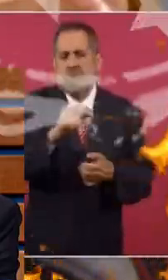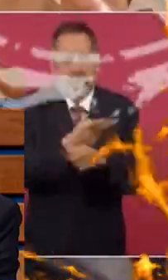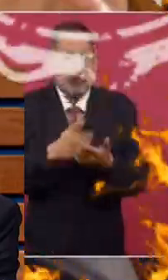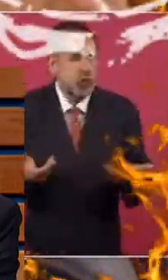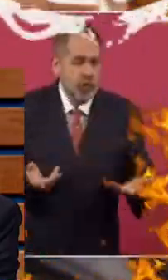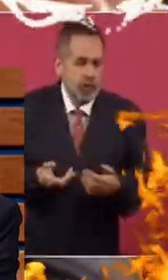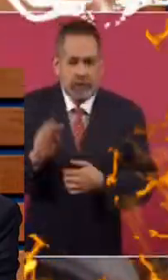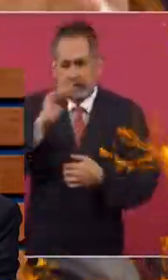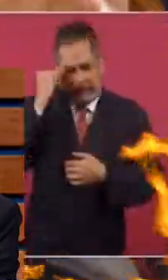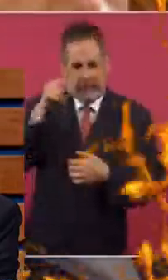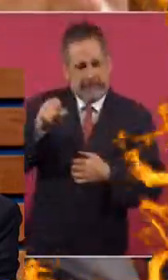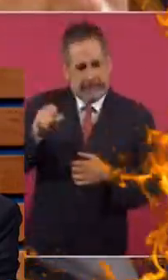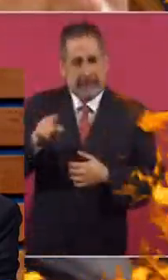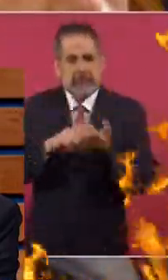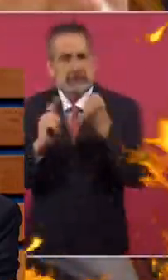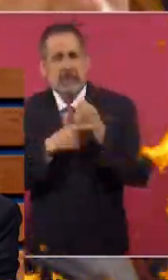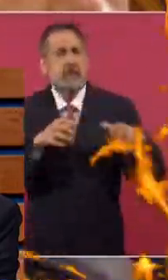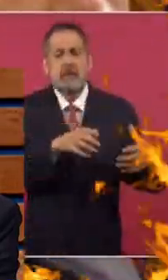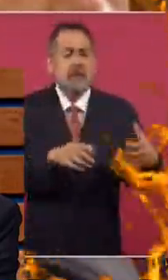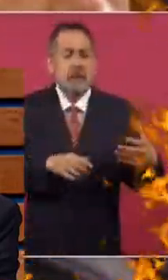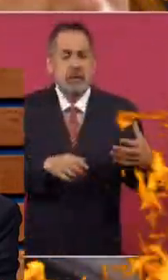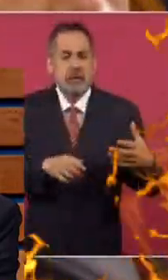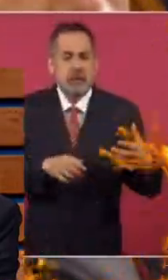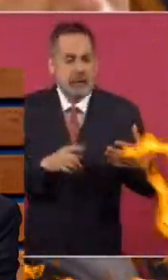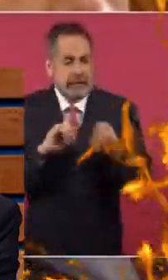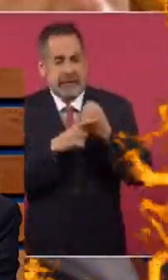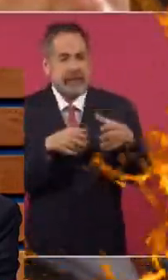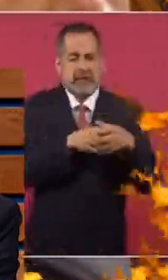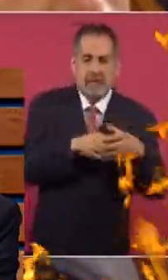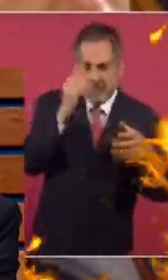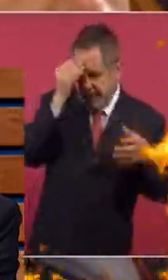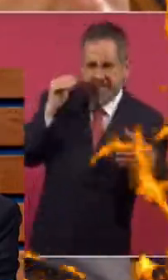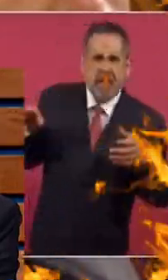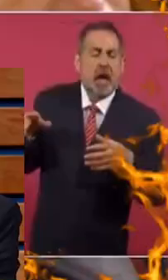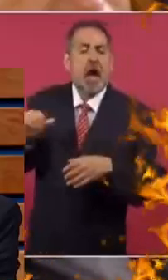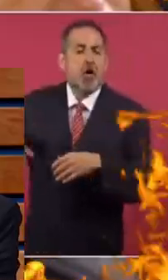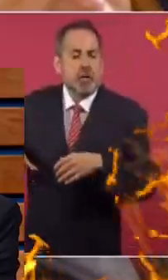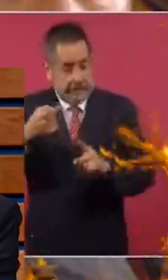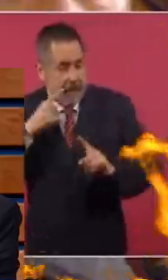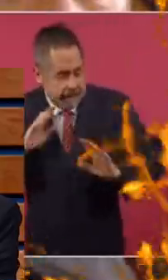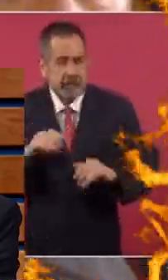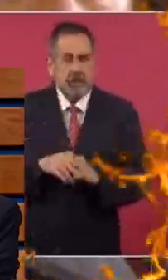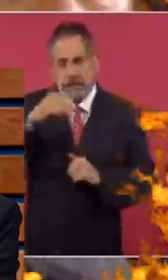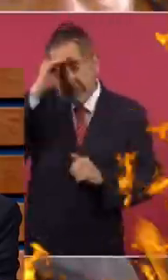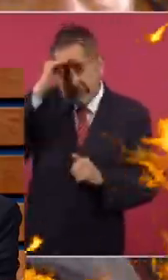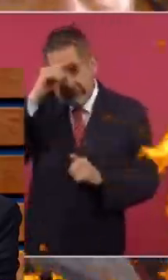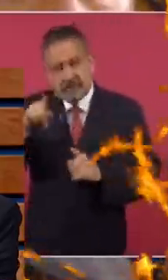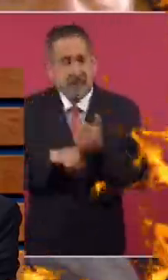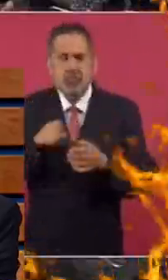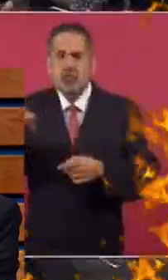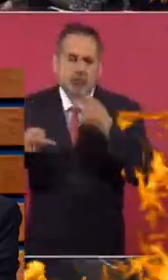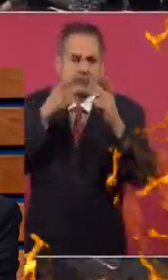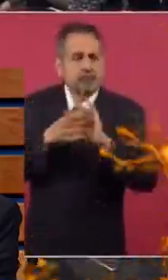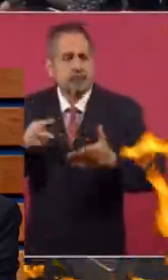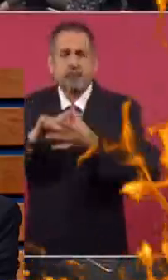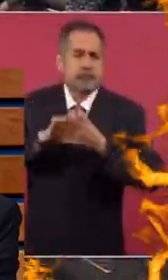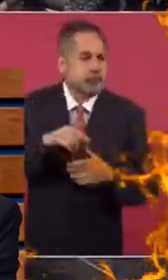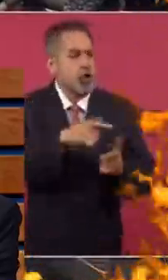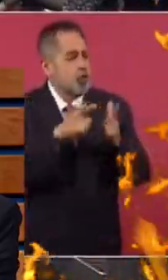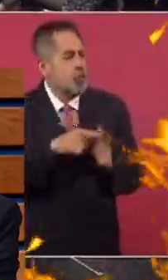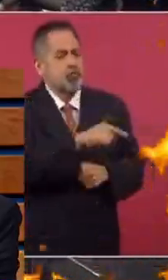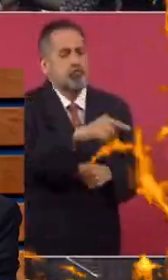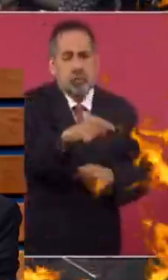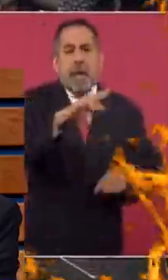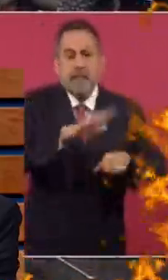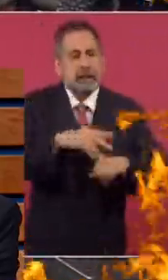Y si se confirma su hipótesis, presidente, de que estaría o está la intención detrás de este atentado sería para desestabilizar al país, si usted no considera que los pronunciamientos que usted ha hecho contra cierto grupo de